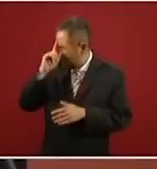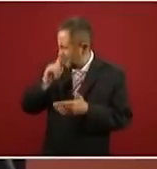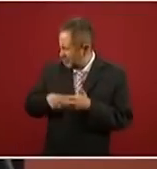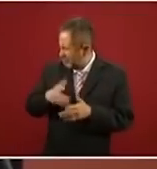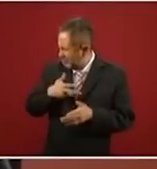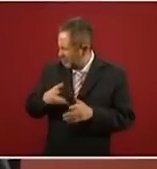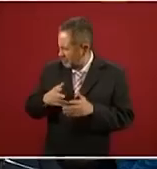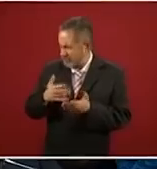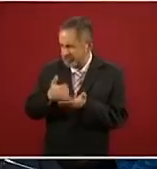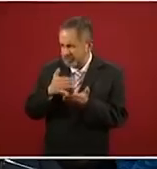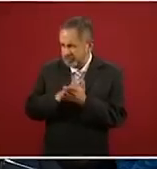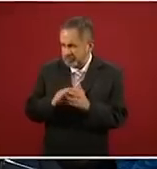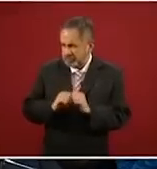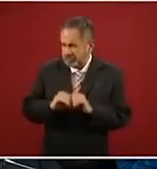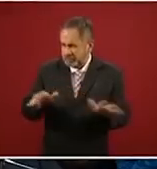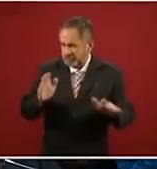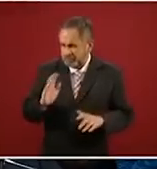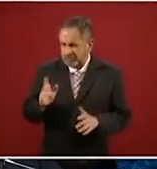público